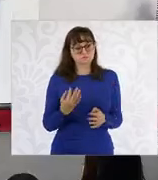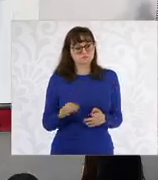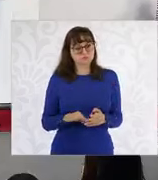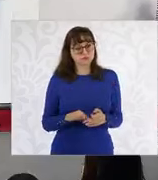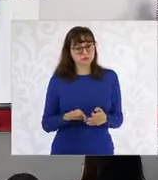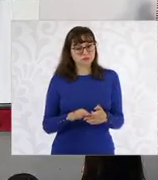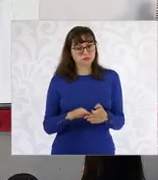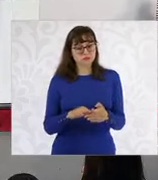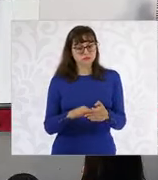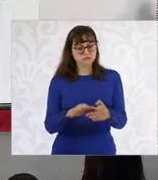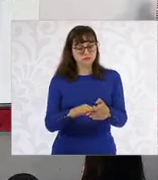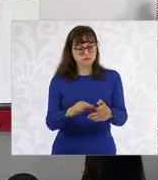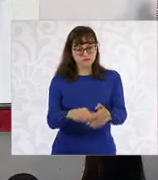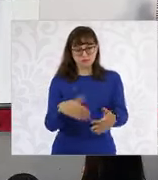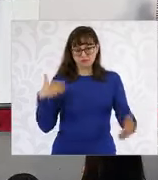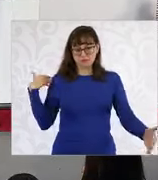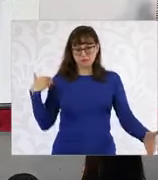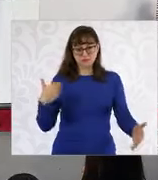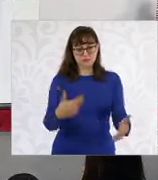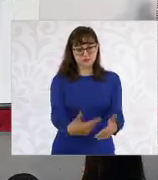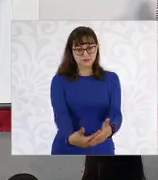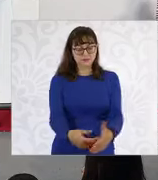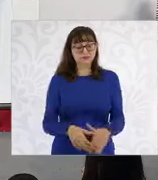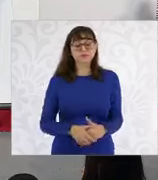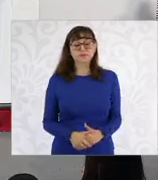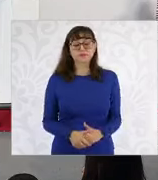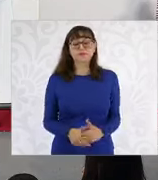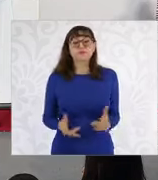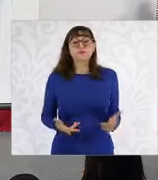los últimos años. La siguiente.